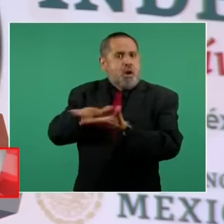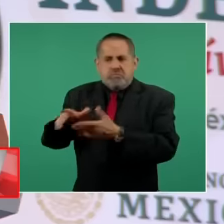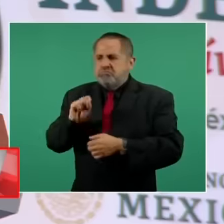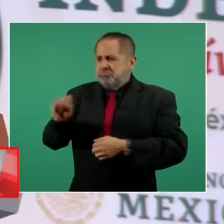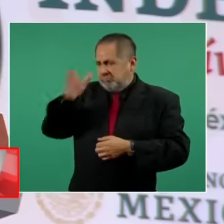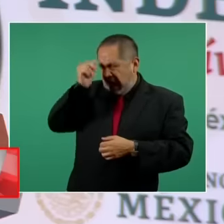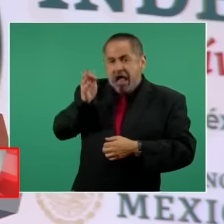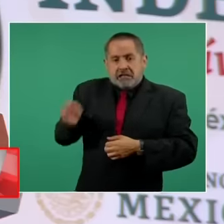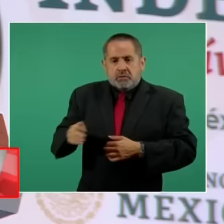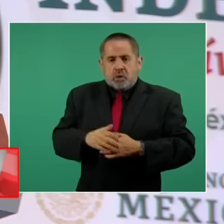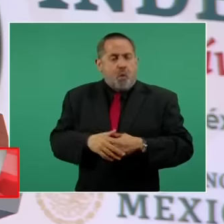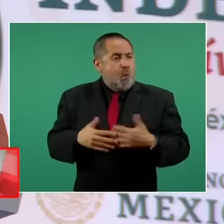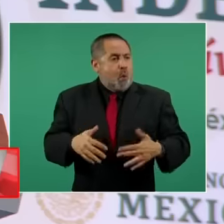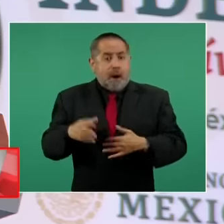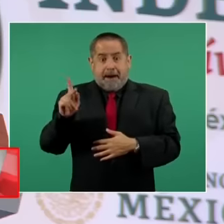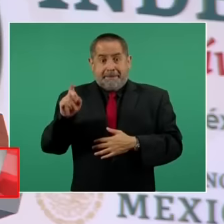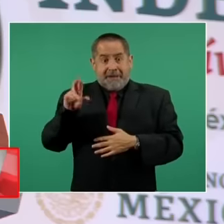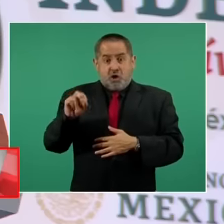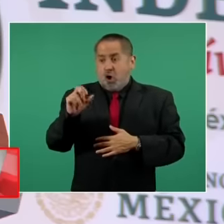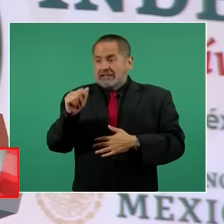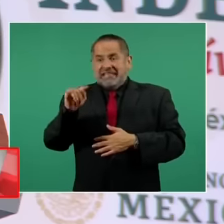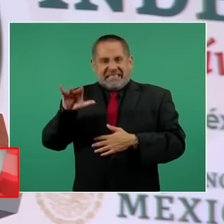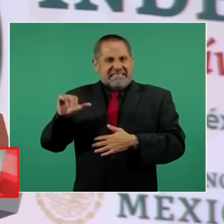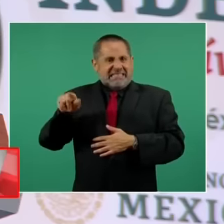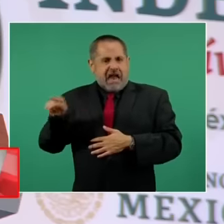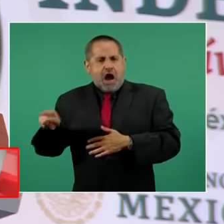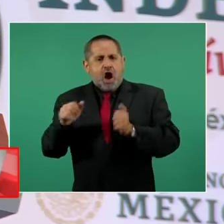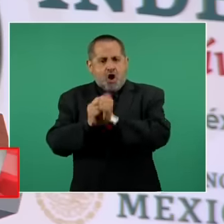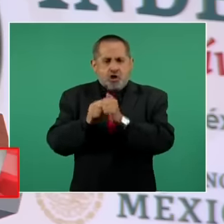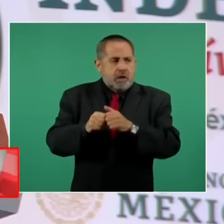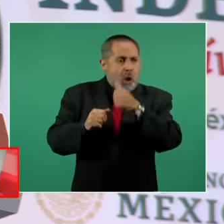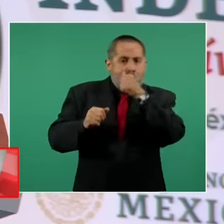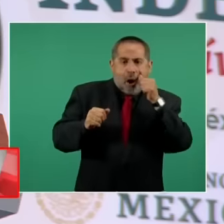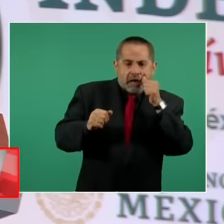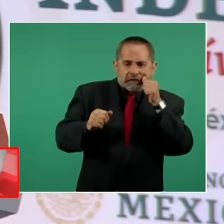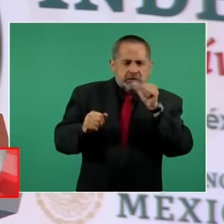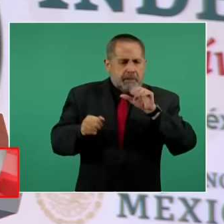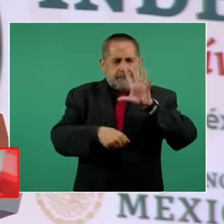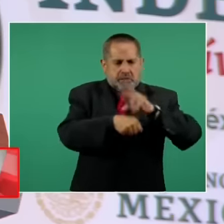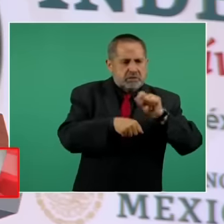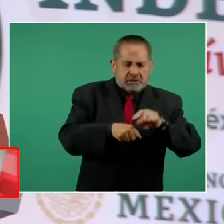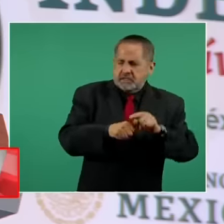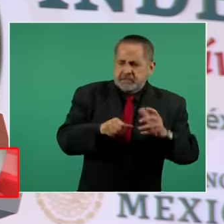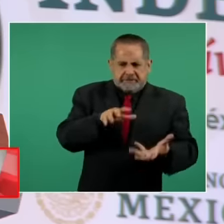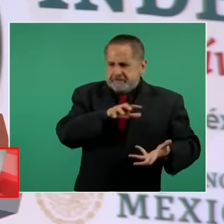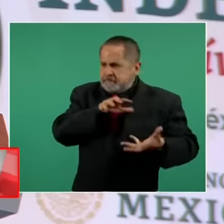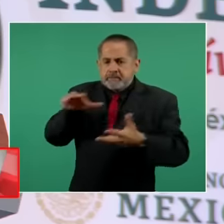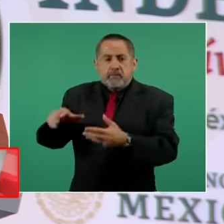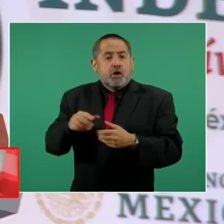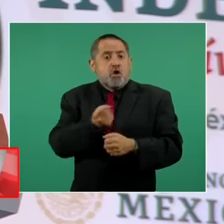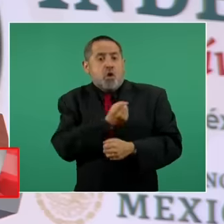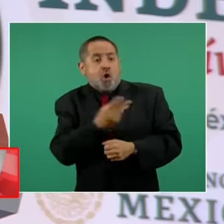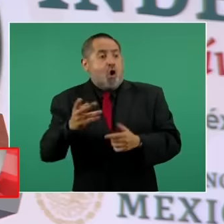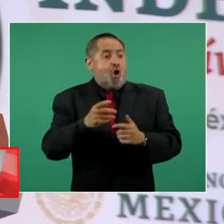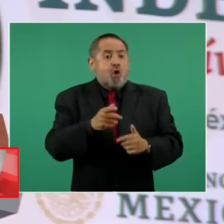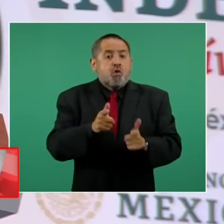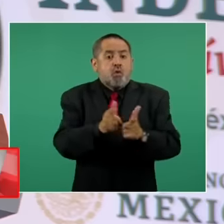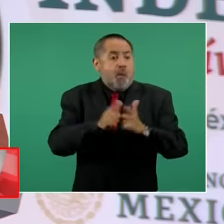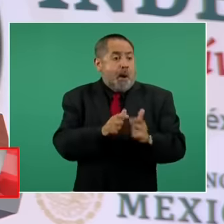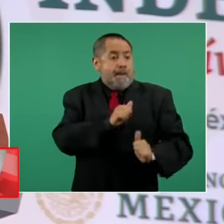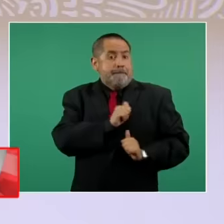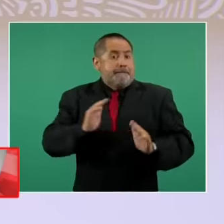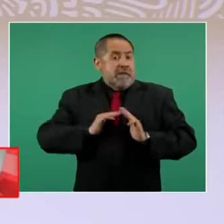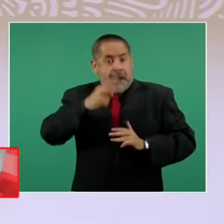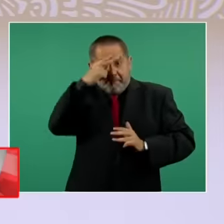entonces cumpliría Pedro Santacilia con el consentimiento de Juárez fue enviar a Cuba un selecto grupo de militares mexicanos